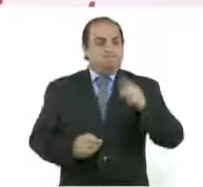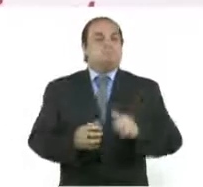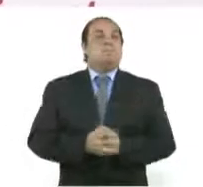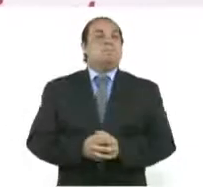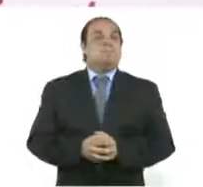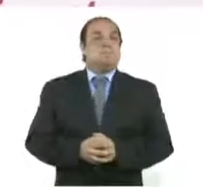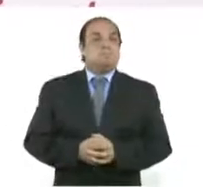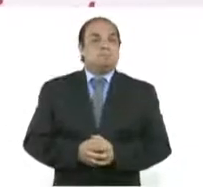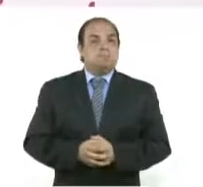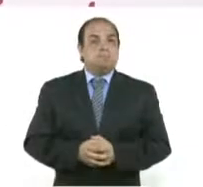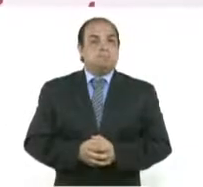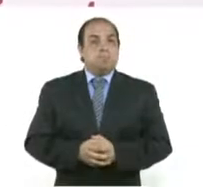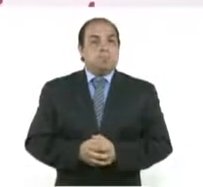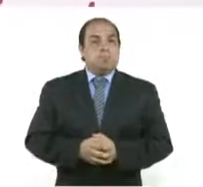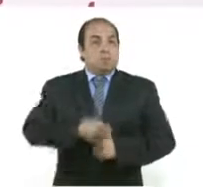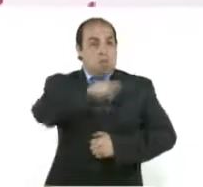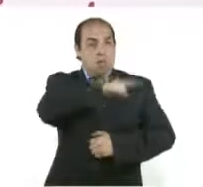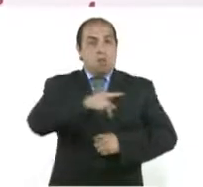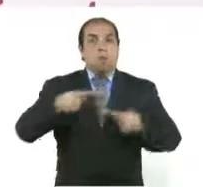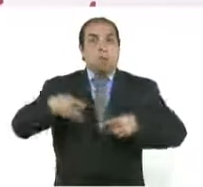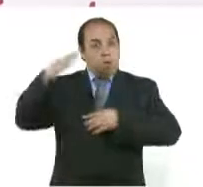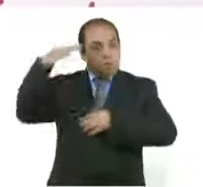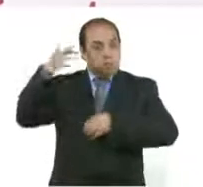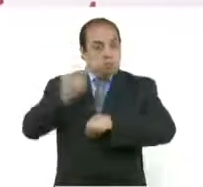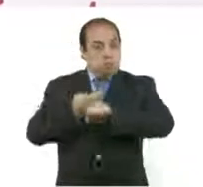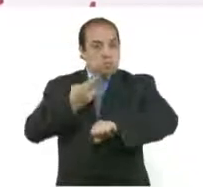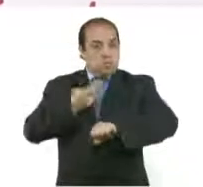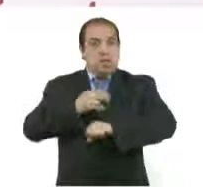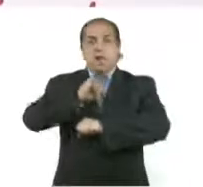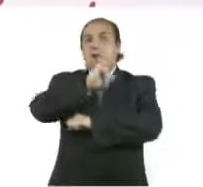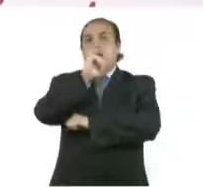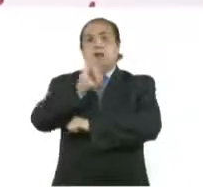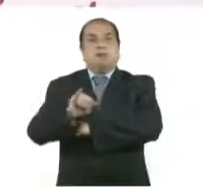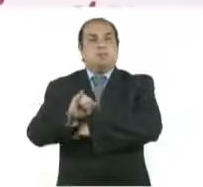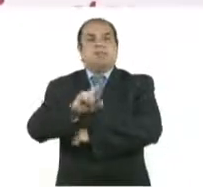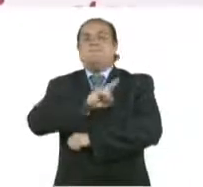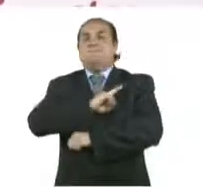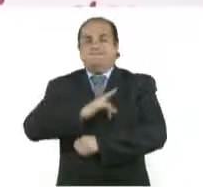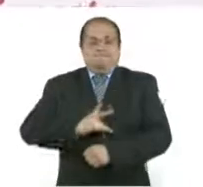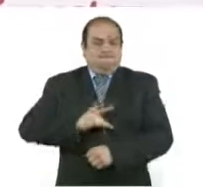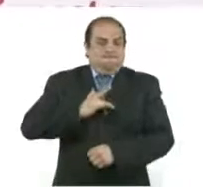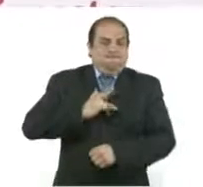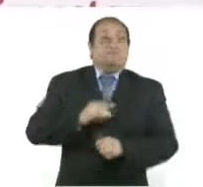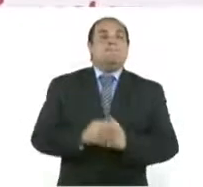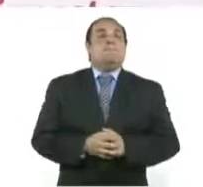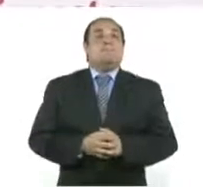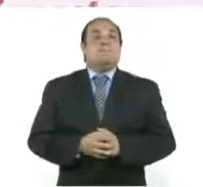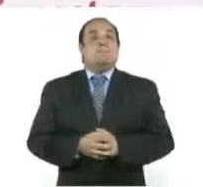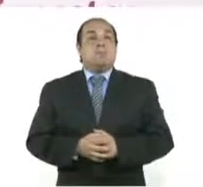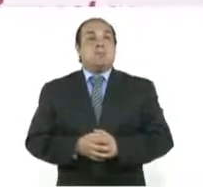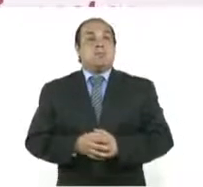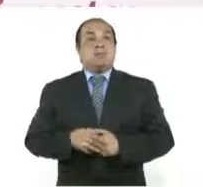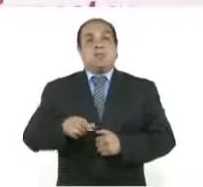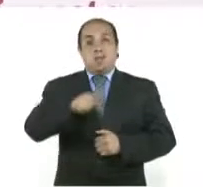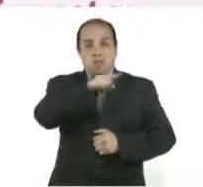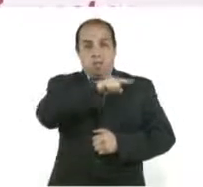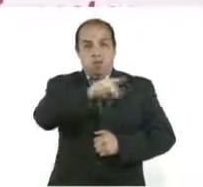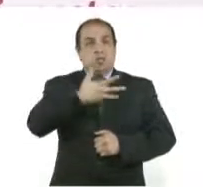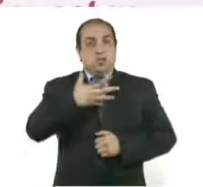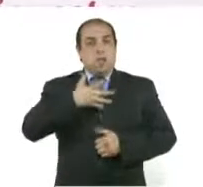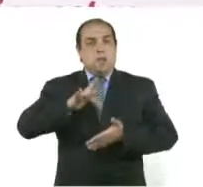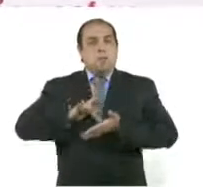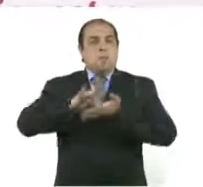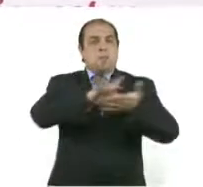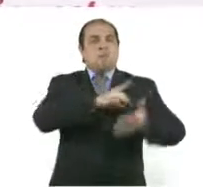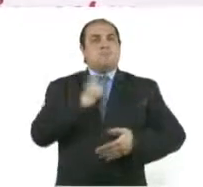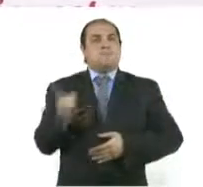las personas adultas mayores nunca más estarán solas, porque cuentan con el apoyo total y permanente